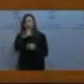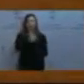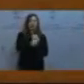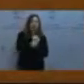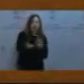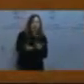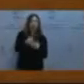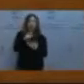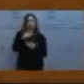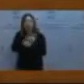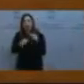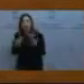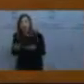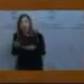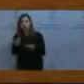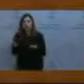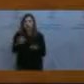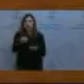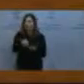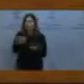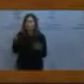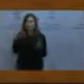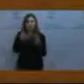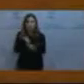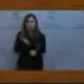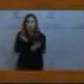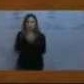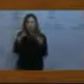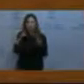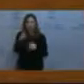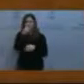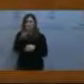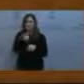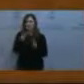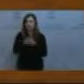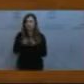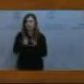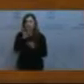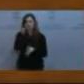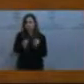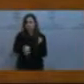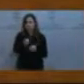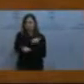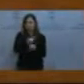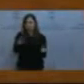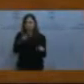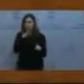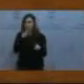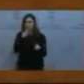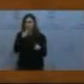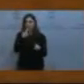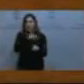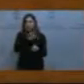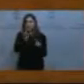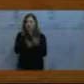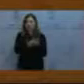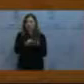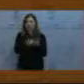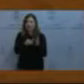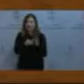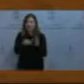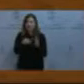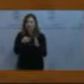explicar. Bueno, ya no le hablo de la justicia, Que hablan ustedes de implantar el expediente electrónico. Yo creo que mejor arreglarán la calificación, que